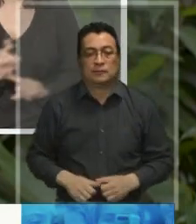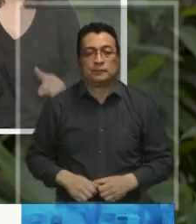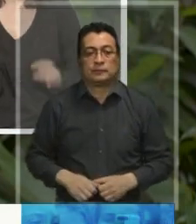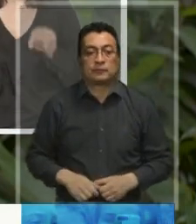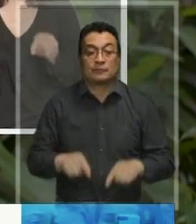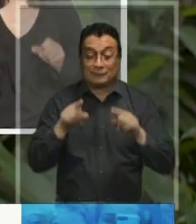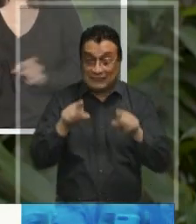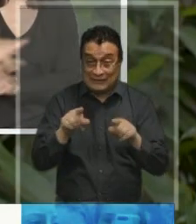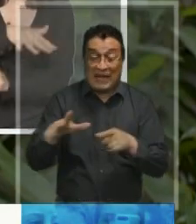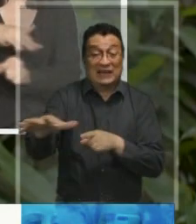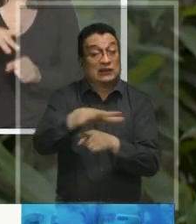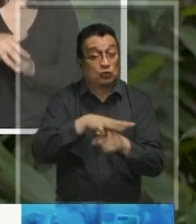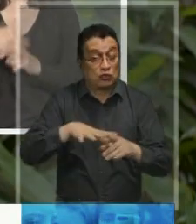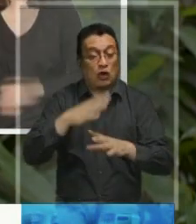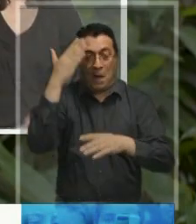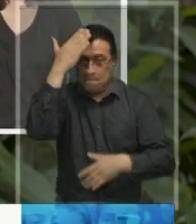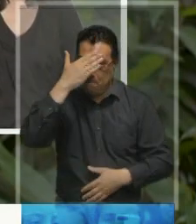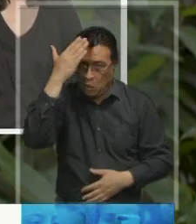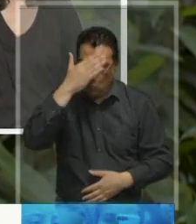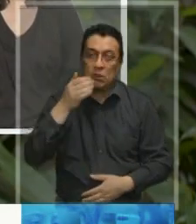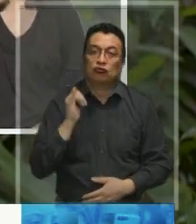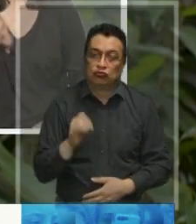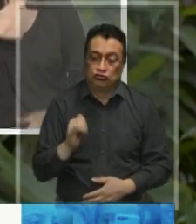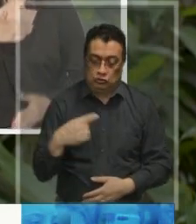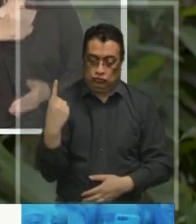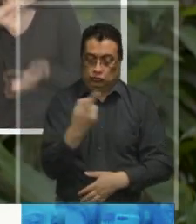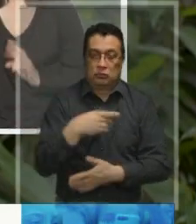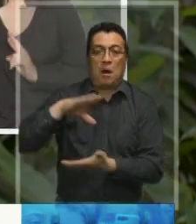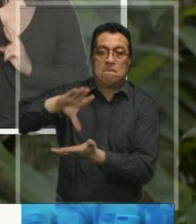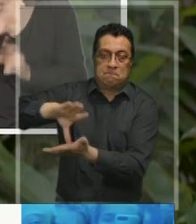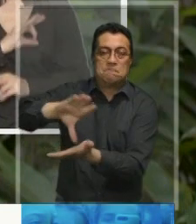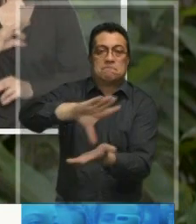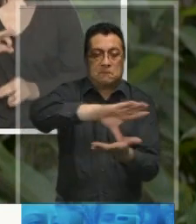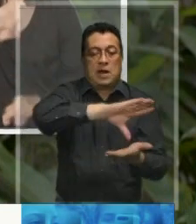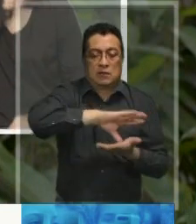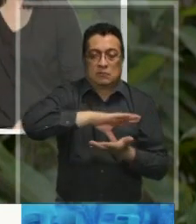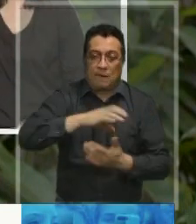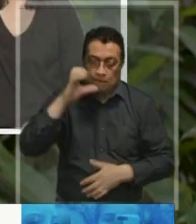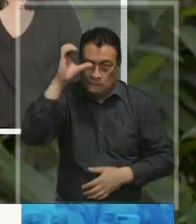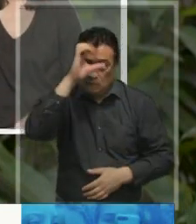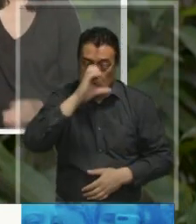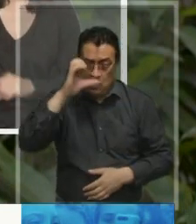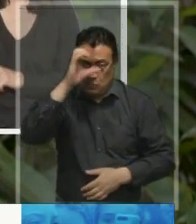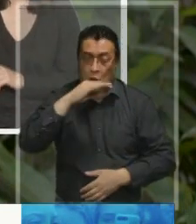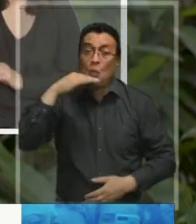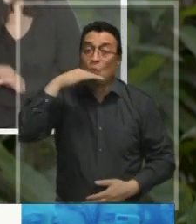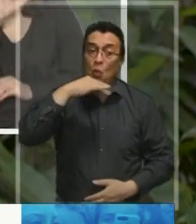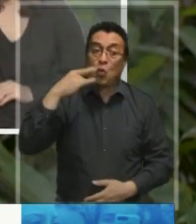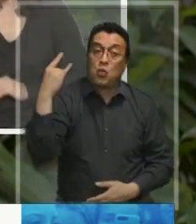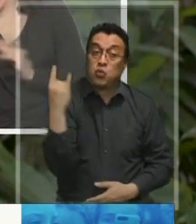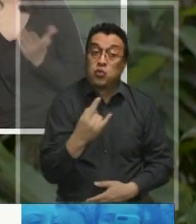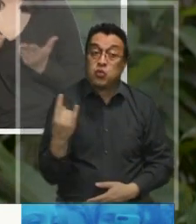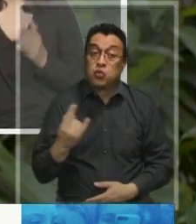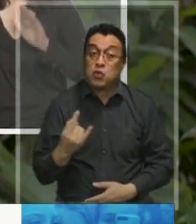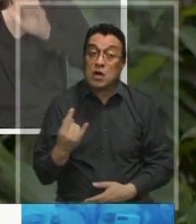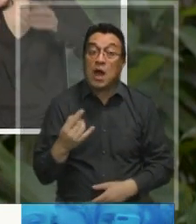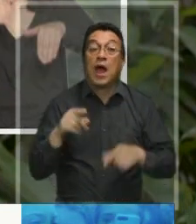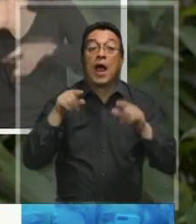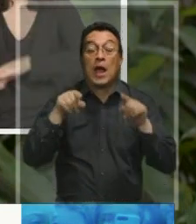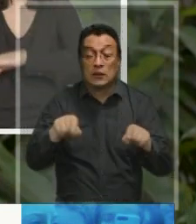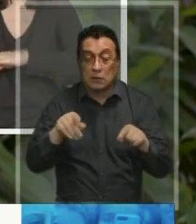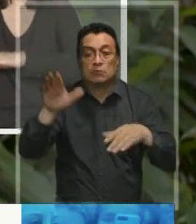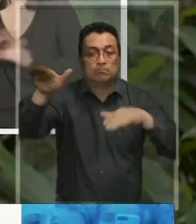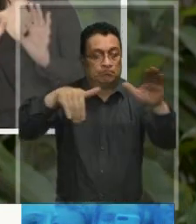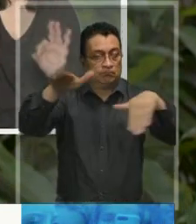Esta situación es preocupante para nuestros países. Buscaremos con urgencia la convocatoria de una